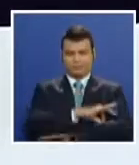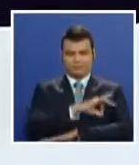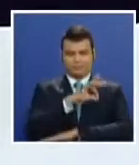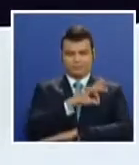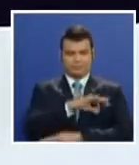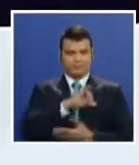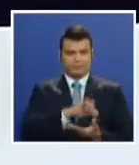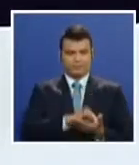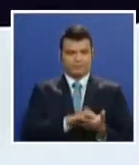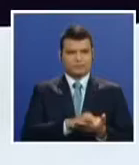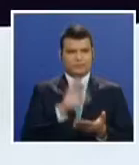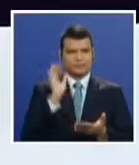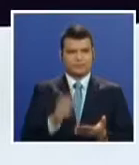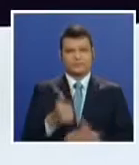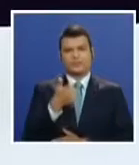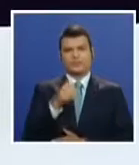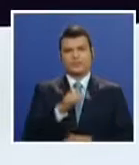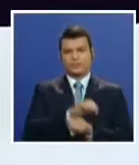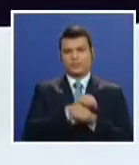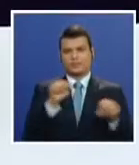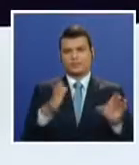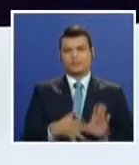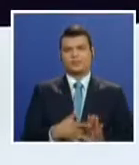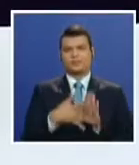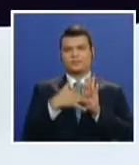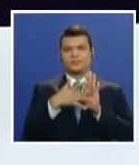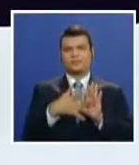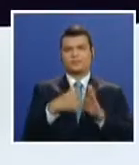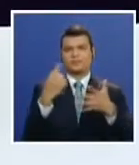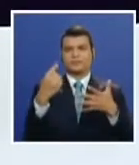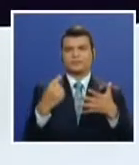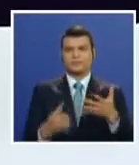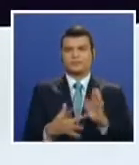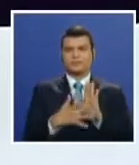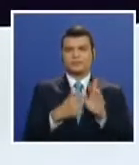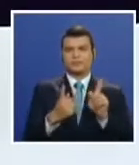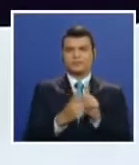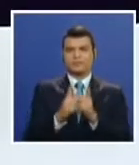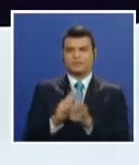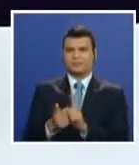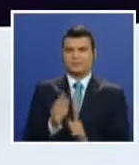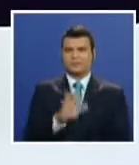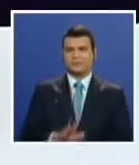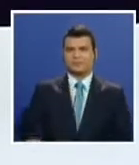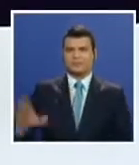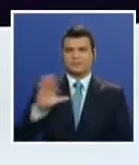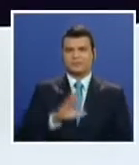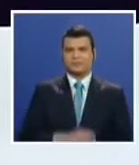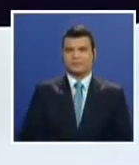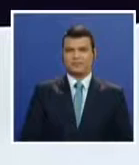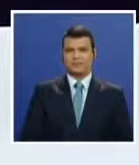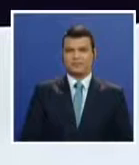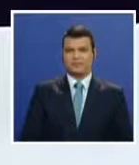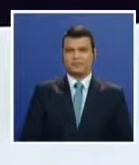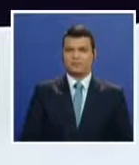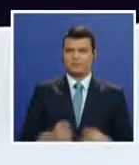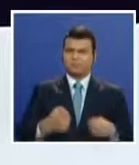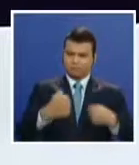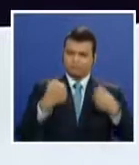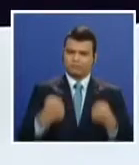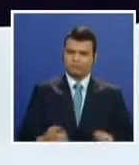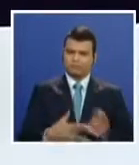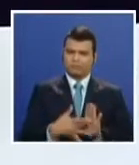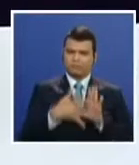telepacífico que desde las 10 de la mañana llevará a todos los detalles de este encuentro departamental de bandas porque buscamos fortalecer y